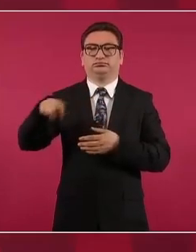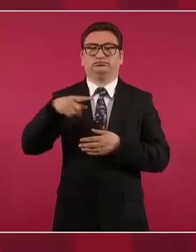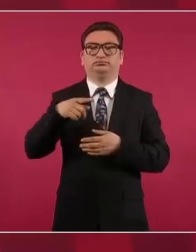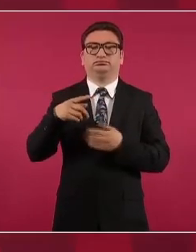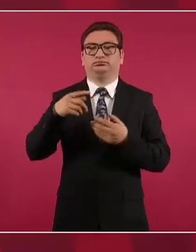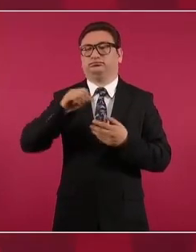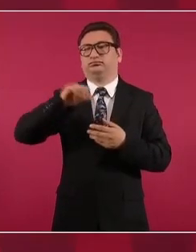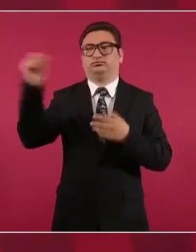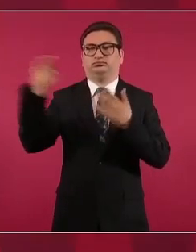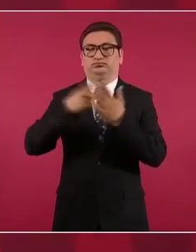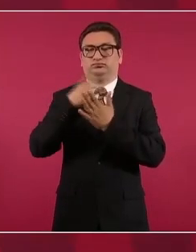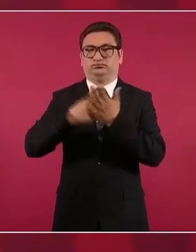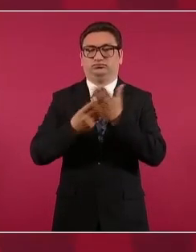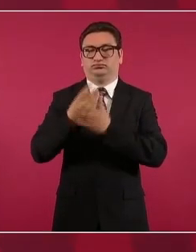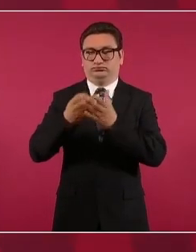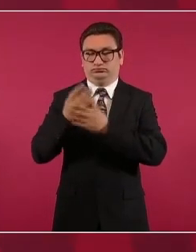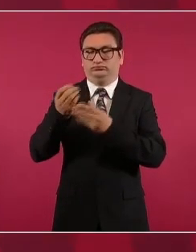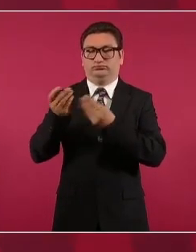otros